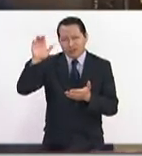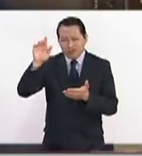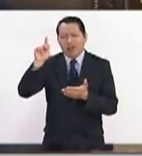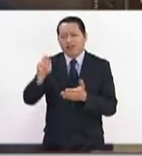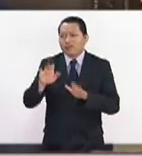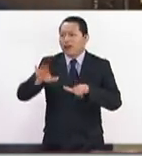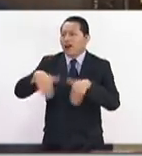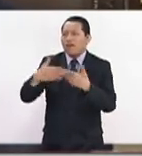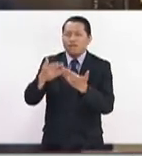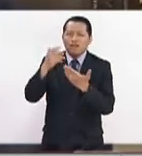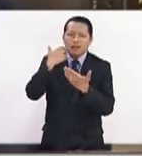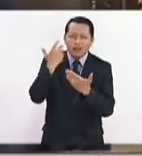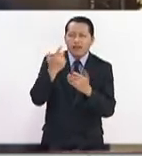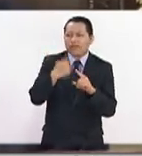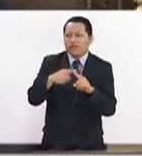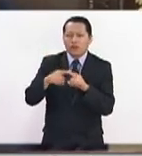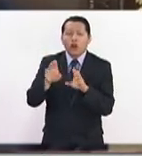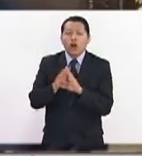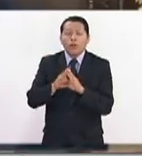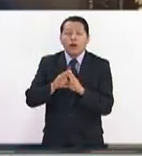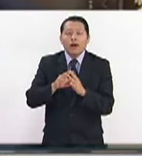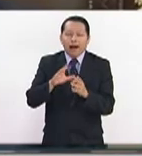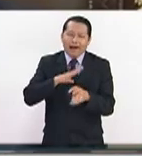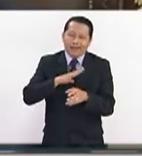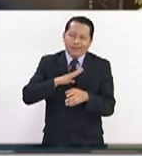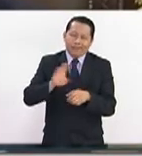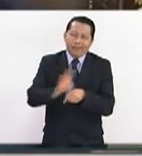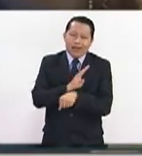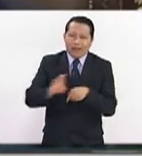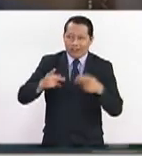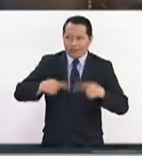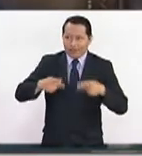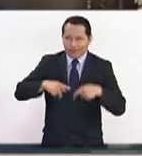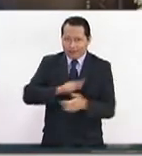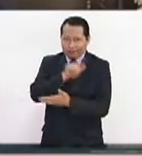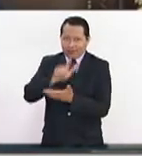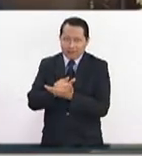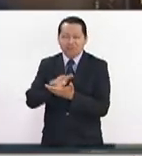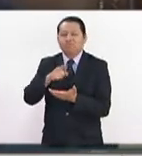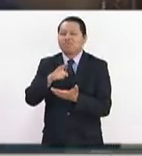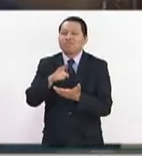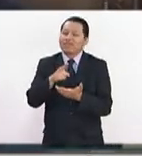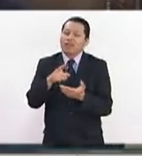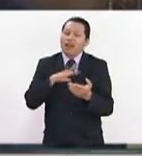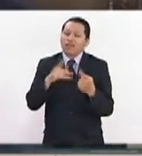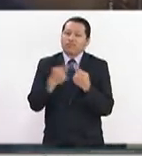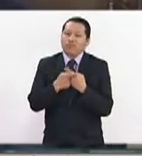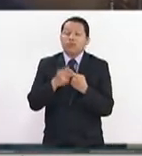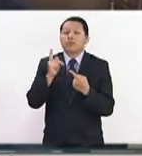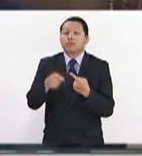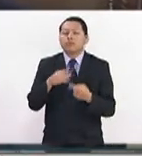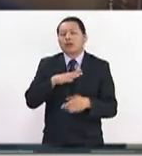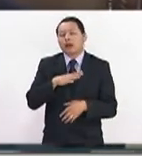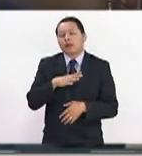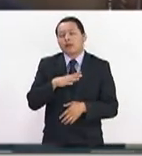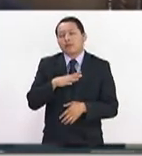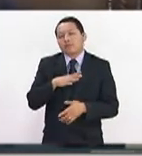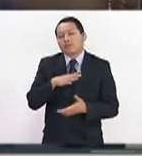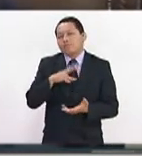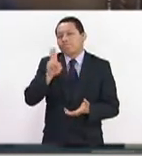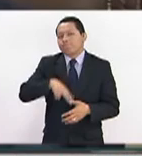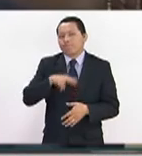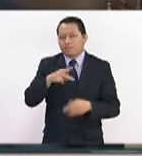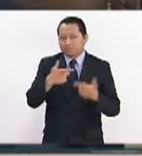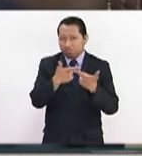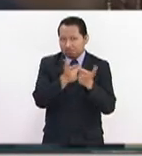calle todas las leyes que se hacen en beneficio de los ciudadanos. A mí me parece en lo personal, y aquí voy a ser muy estricto, una posición muy miserable, pero que en